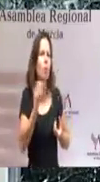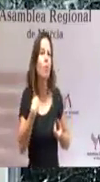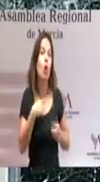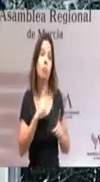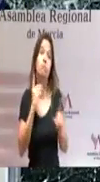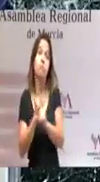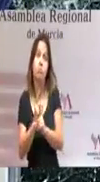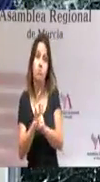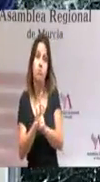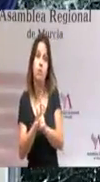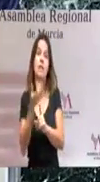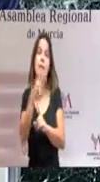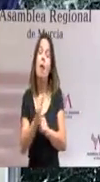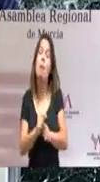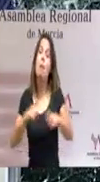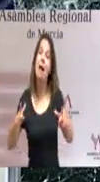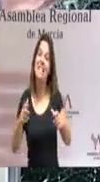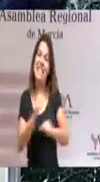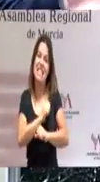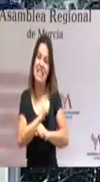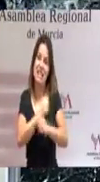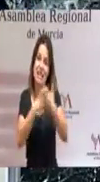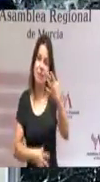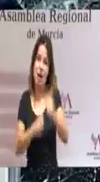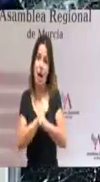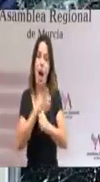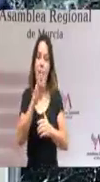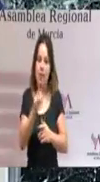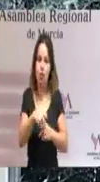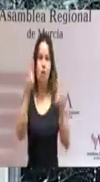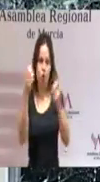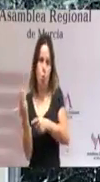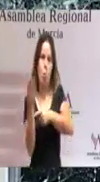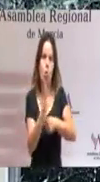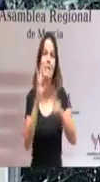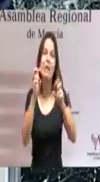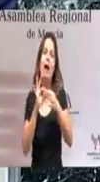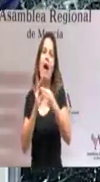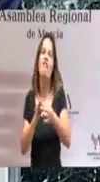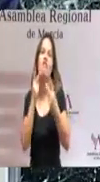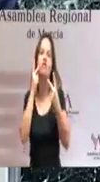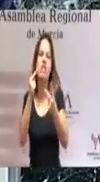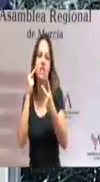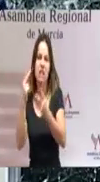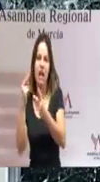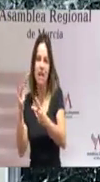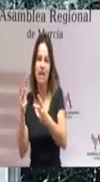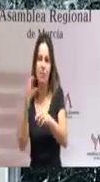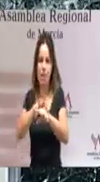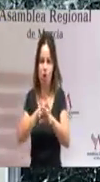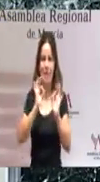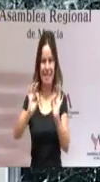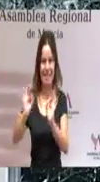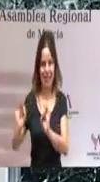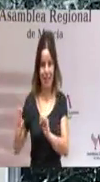por contra han aumentado las listas de espera, y además le he pasado el titular, en cuanto a visitas a especialistas. Y